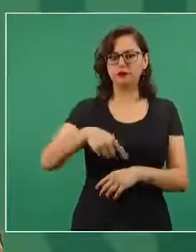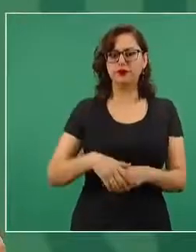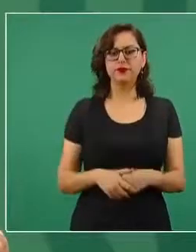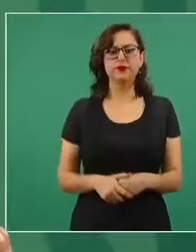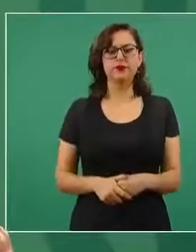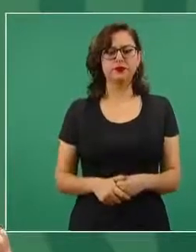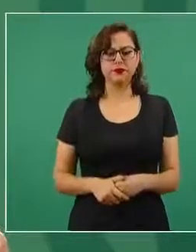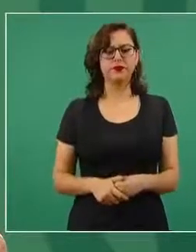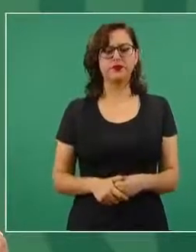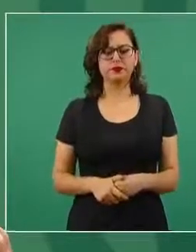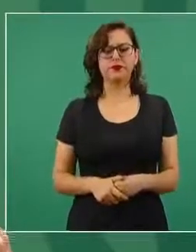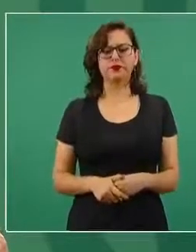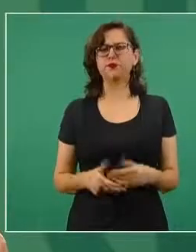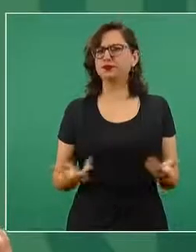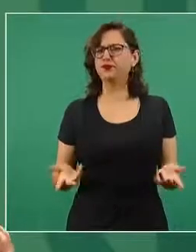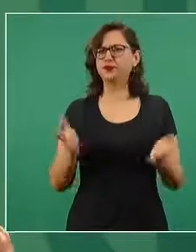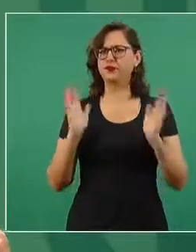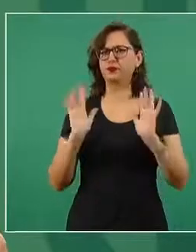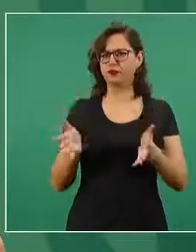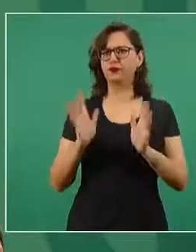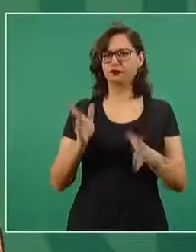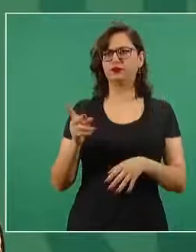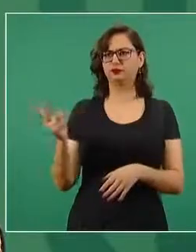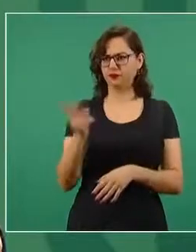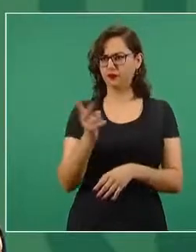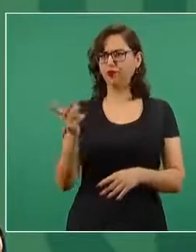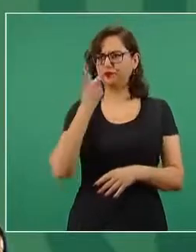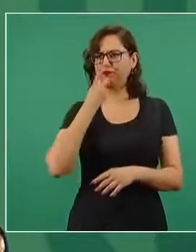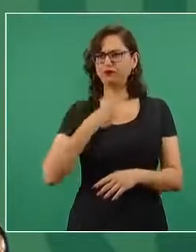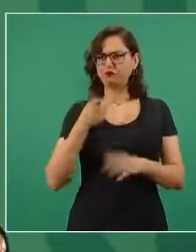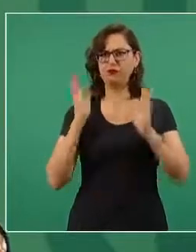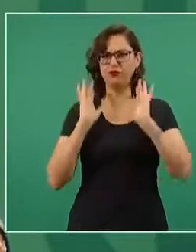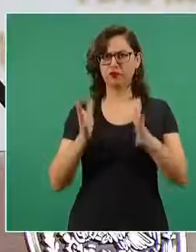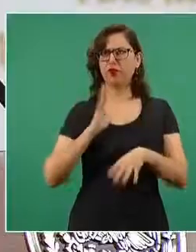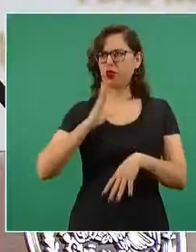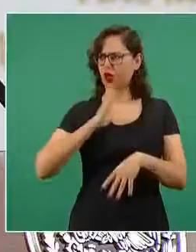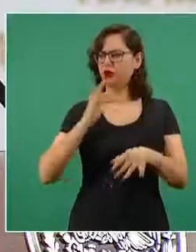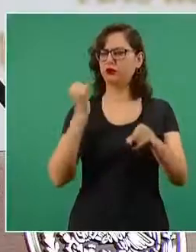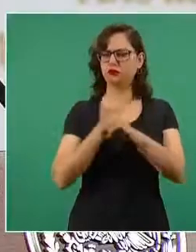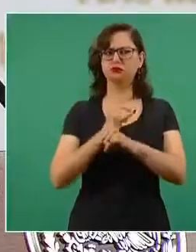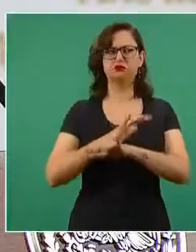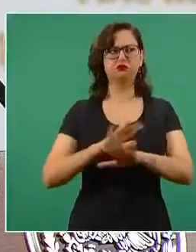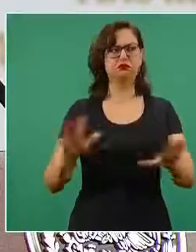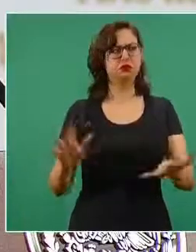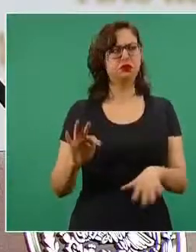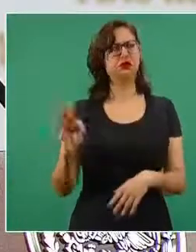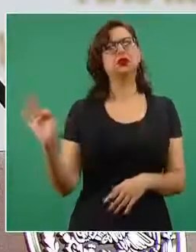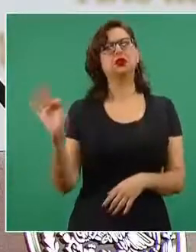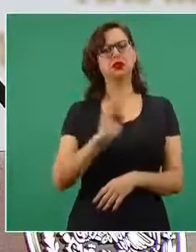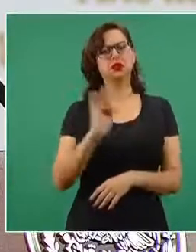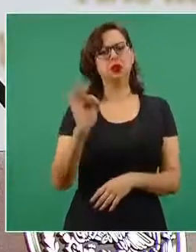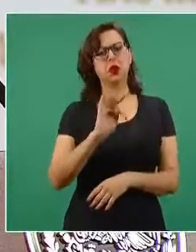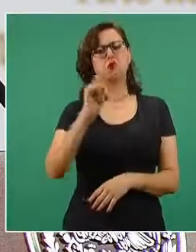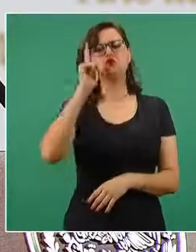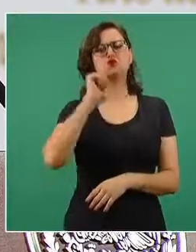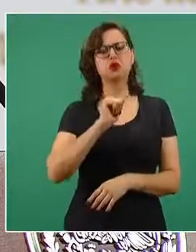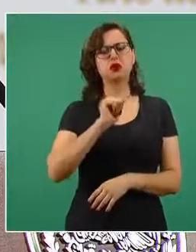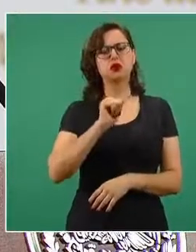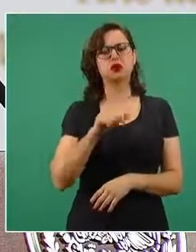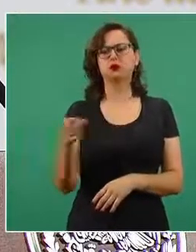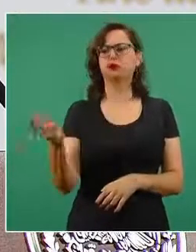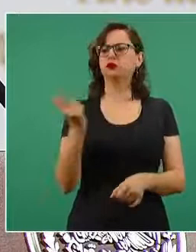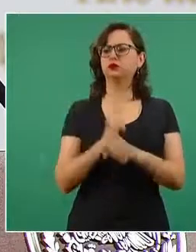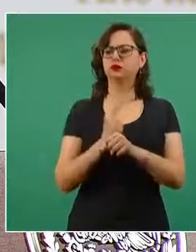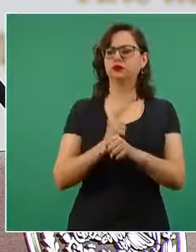pues puede ser mañana, pedirle a la licenciada Olga Sánchez